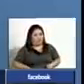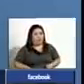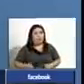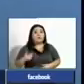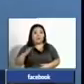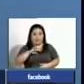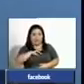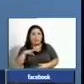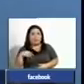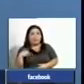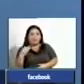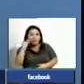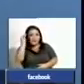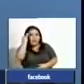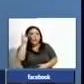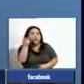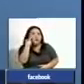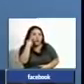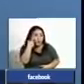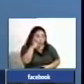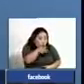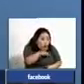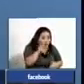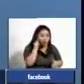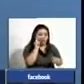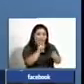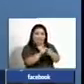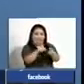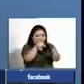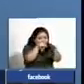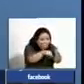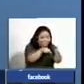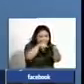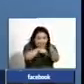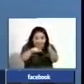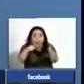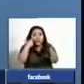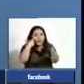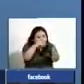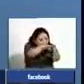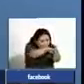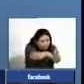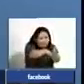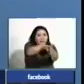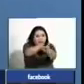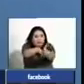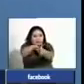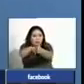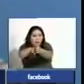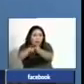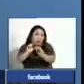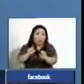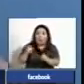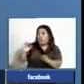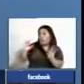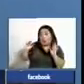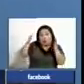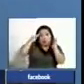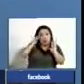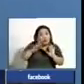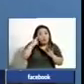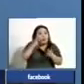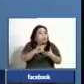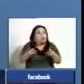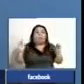que saber dónde exactamente, con precisión, en qué lugar está su familiar, ¿verdad? No puede decirle de pronto desapareció, ya